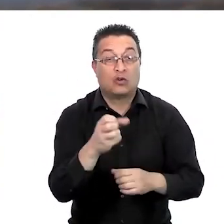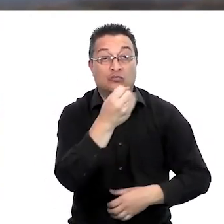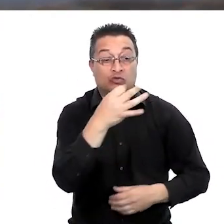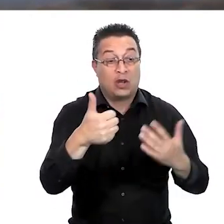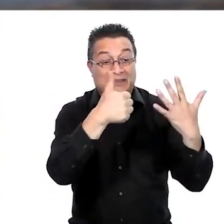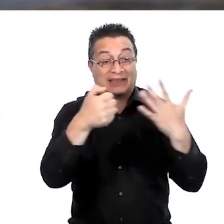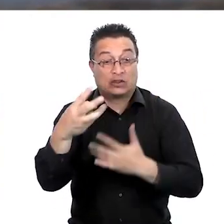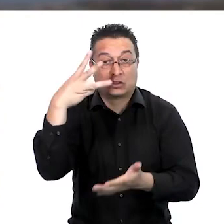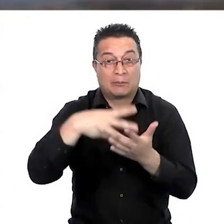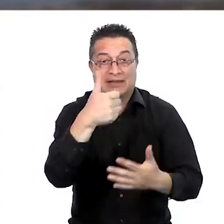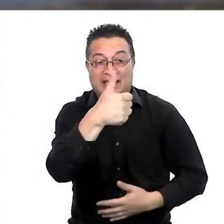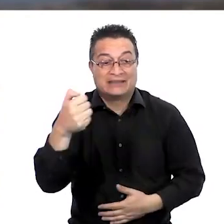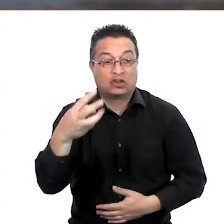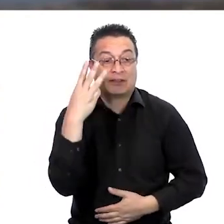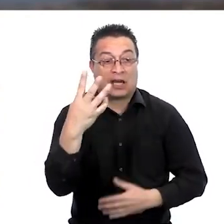Educación en el